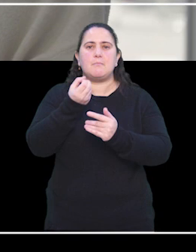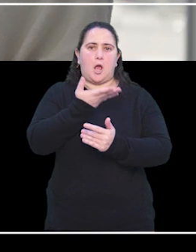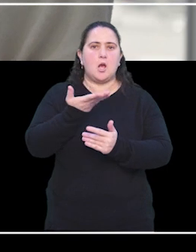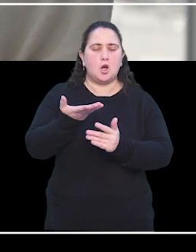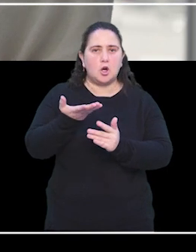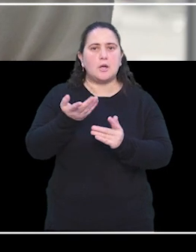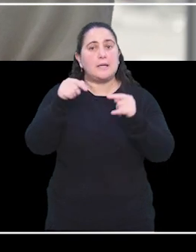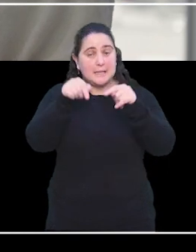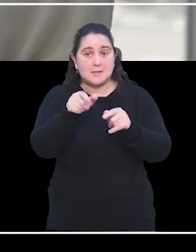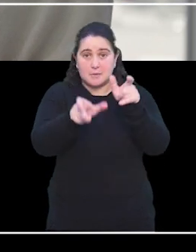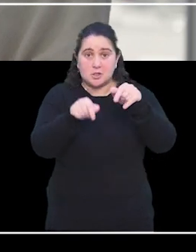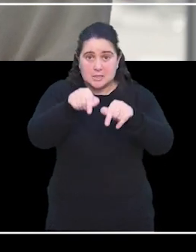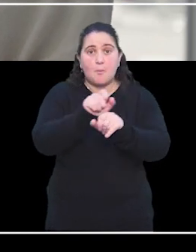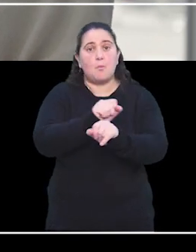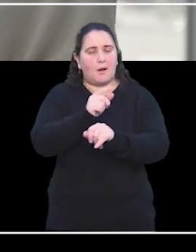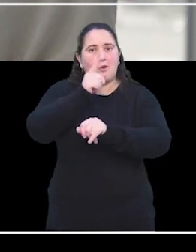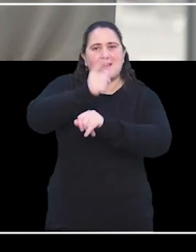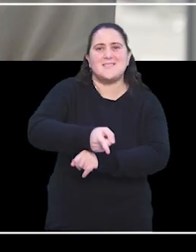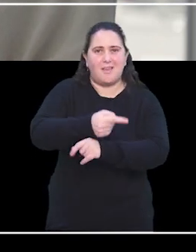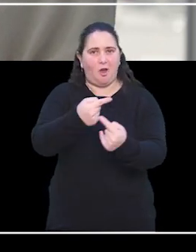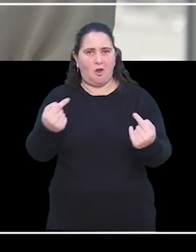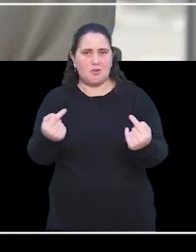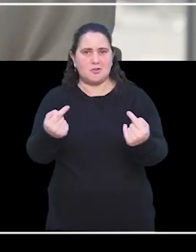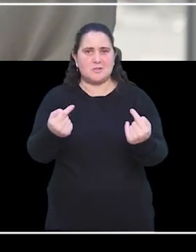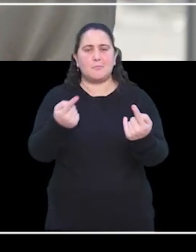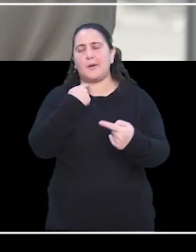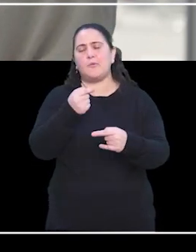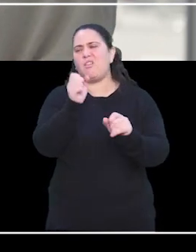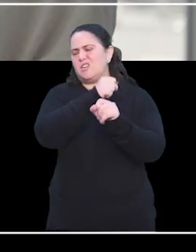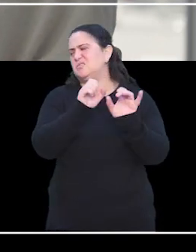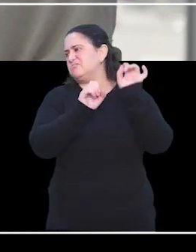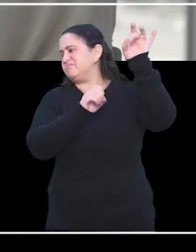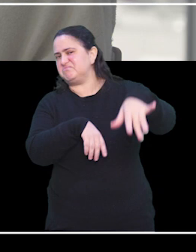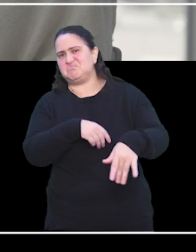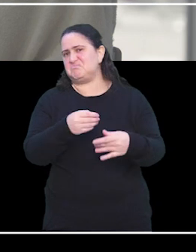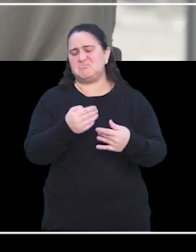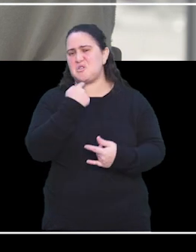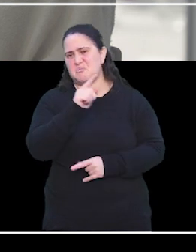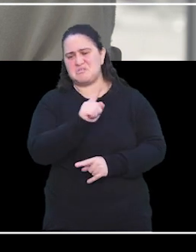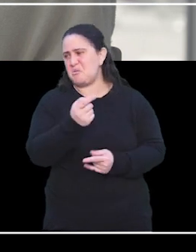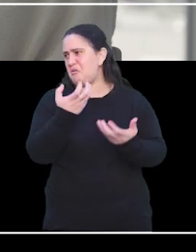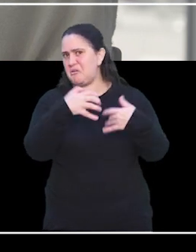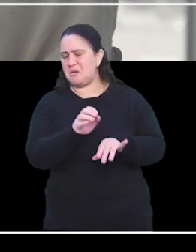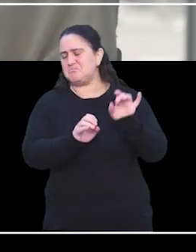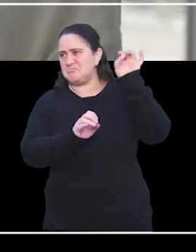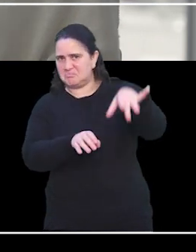élite, ellos pueden tomar decisiones de no usar la tecnología cuando no le convienen, pueden